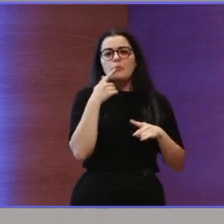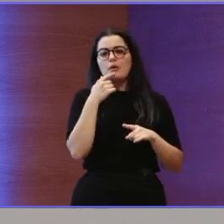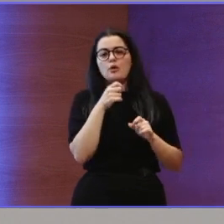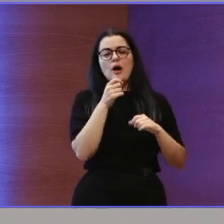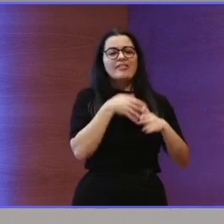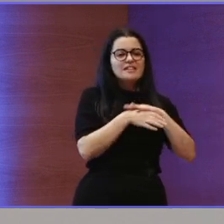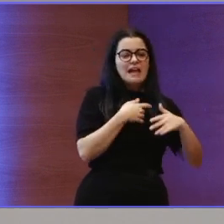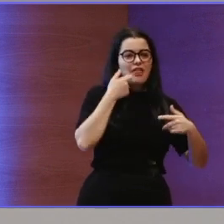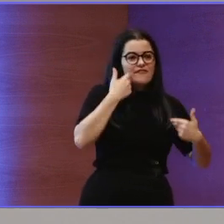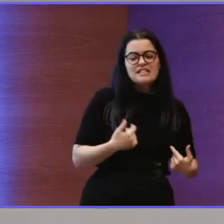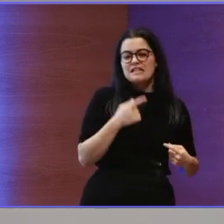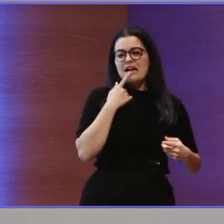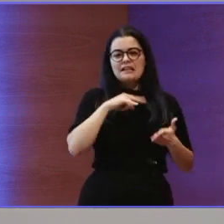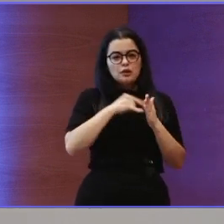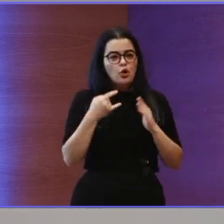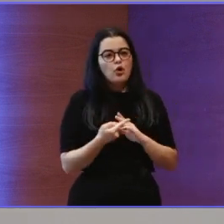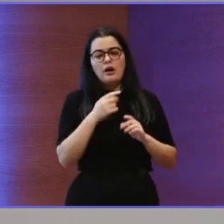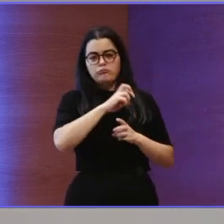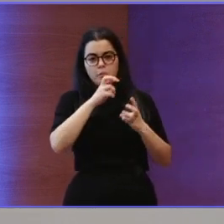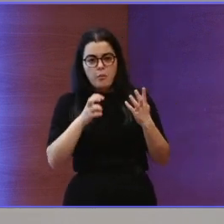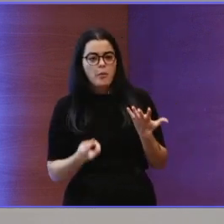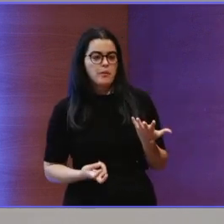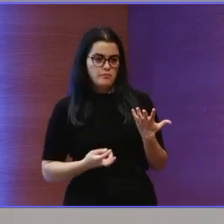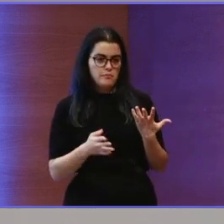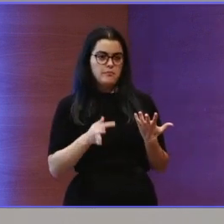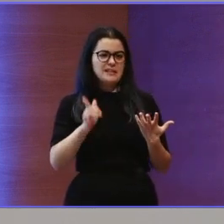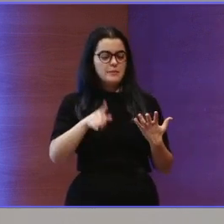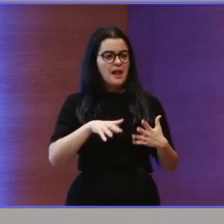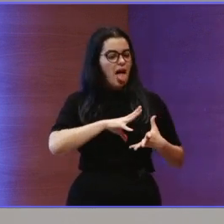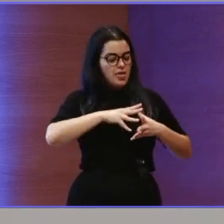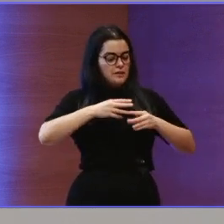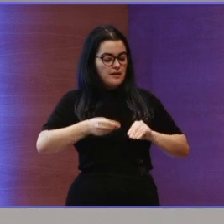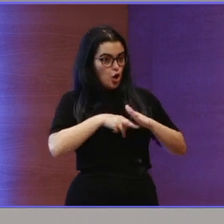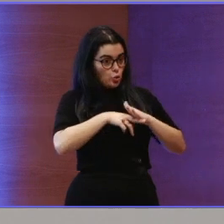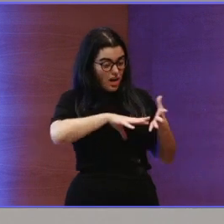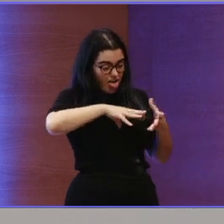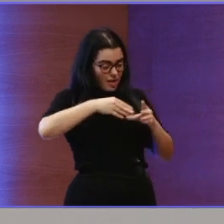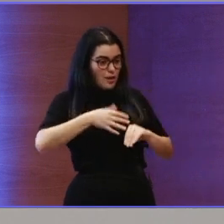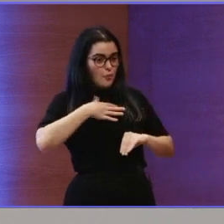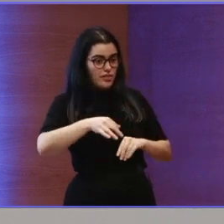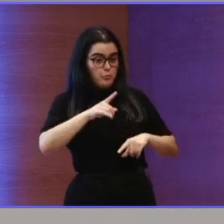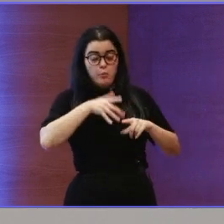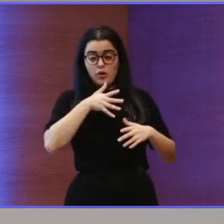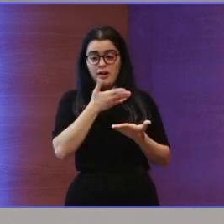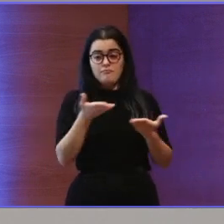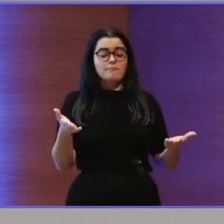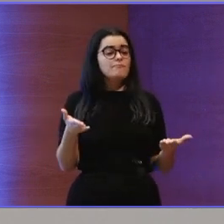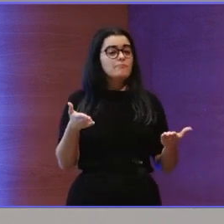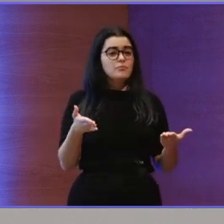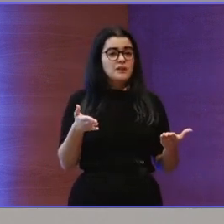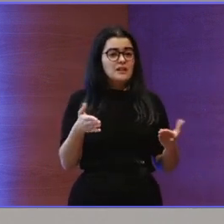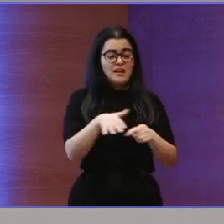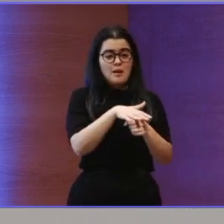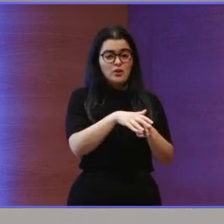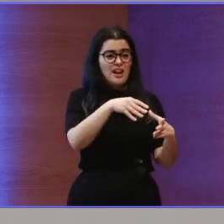tecnológica de medios de formación Y qué aceptabilidad y adaptabilidad de los recursos a la gran variabilidad que tenemos en el campo